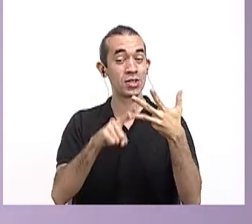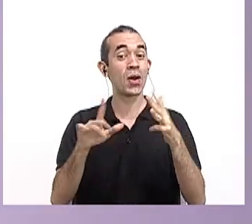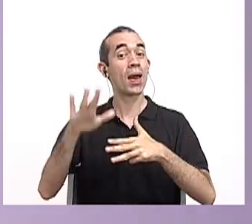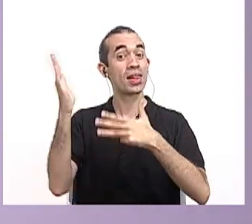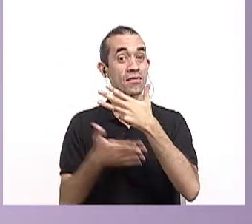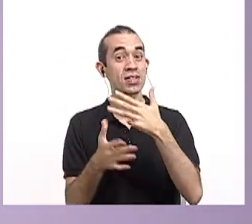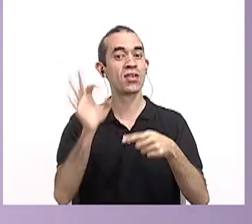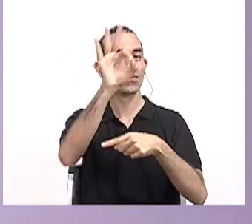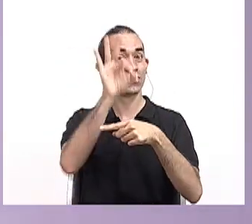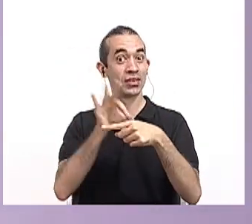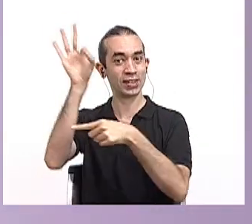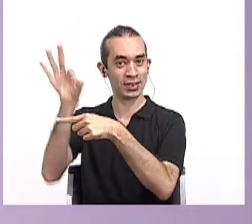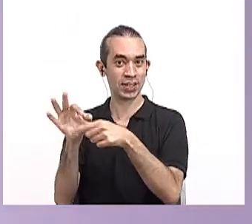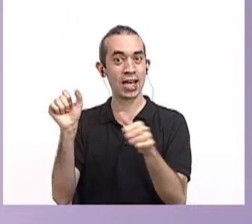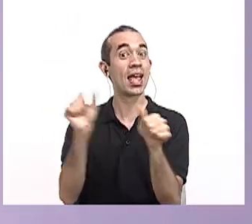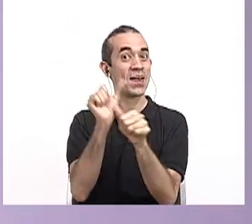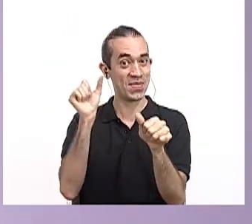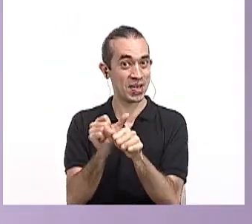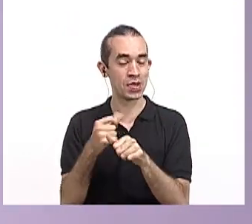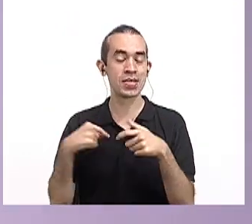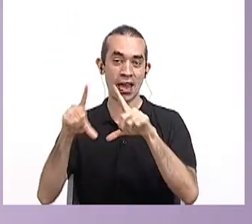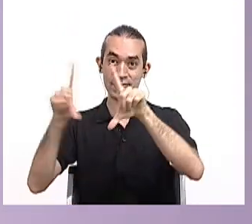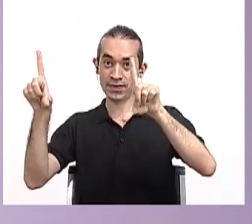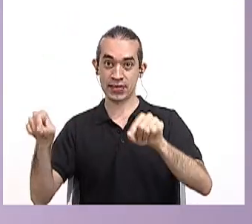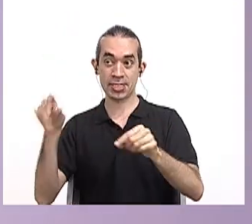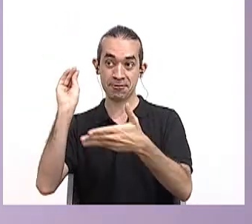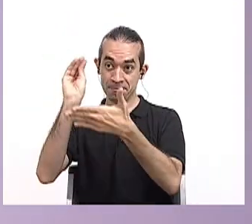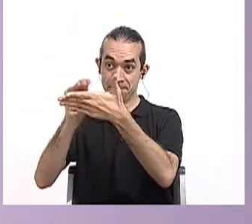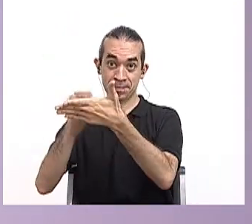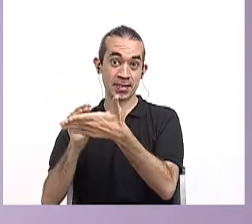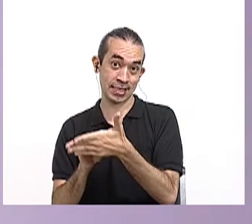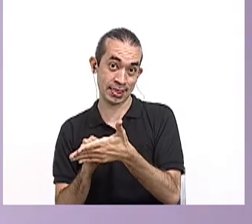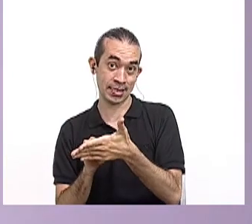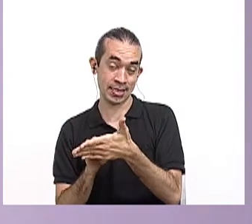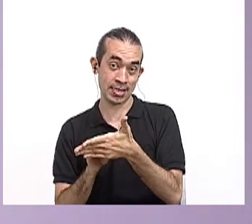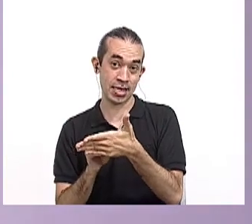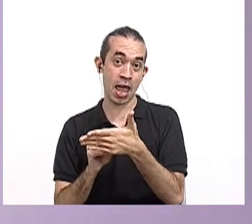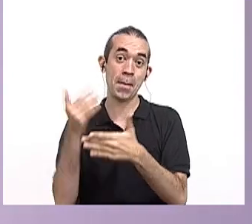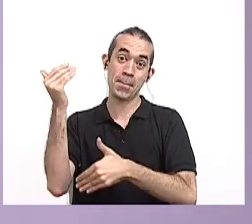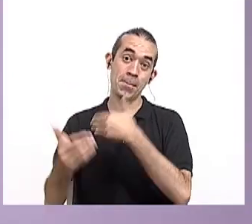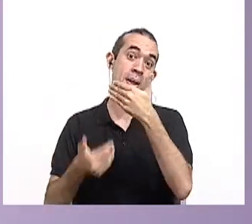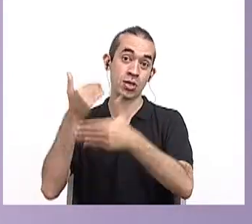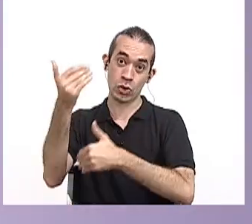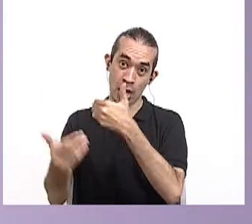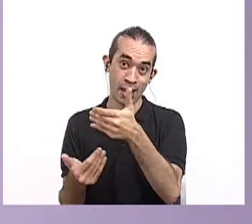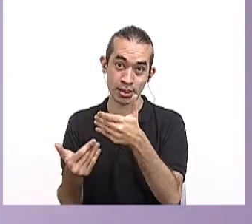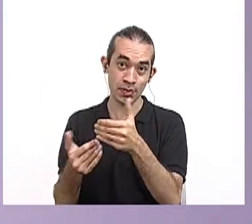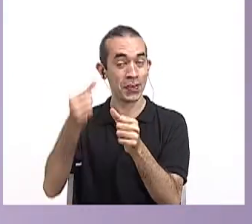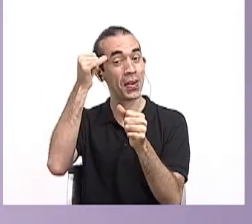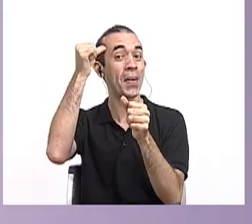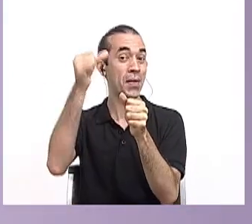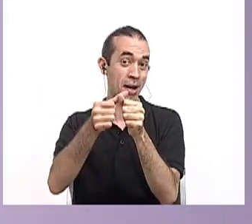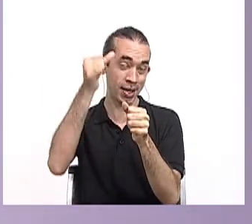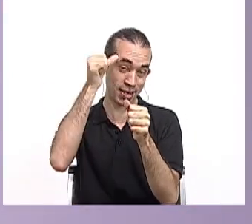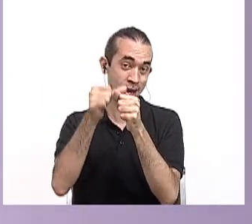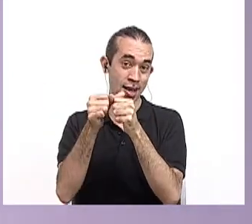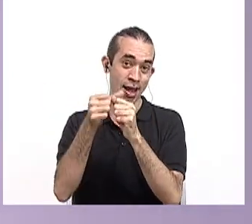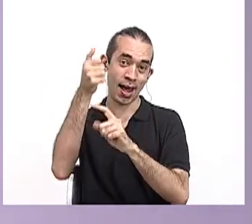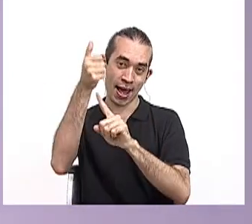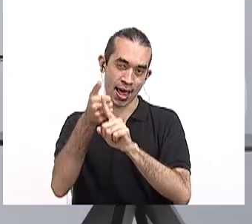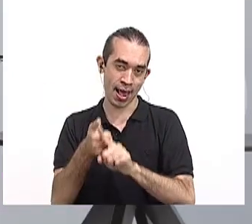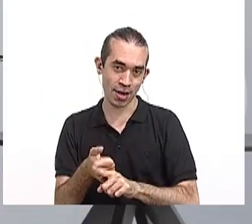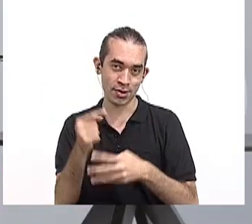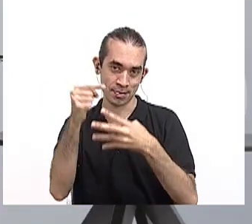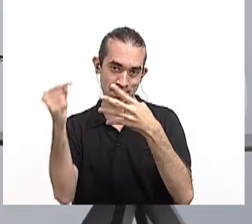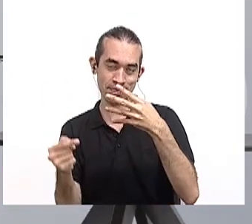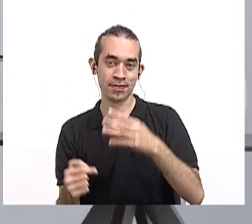fracciones algebraicas. Hice una ficha donde apunté cada proceso para recordar cada una de ellas.